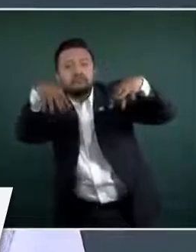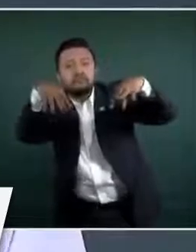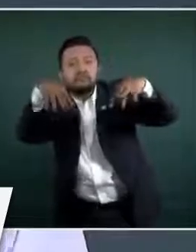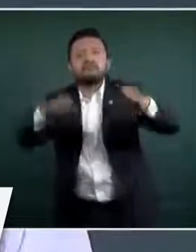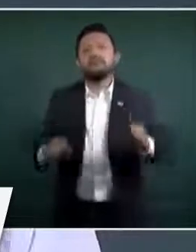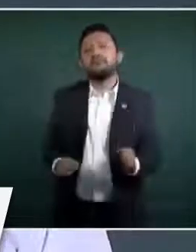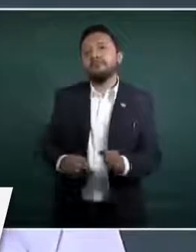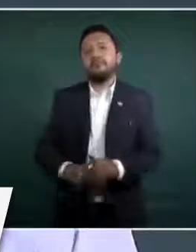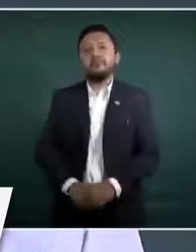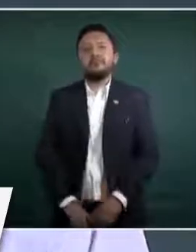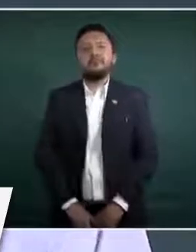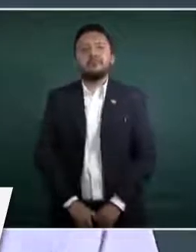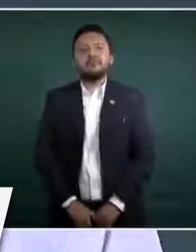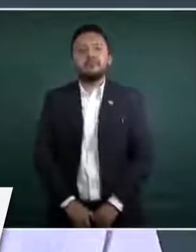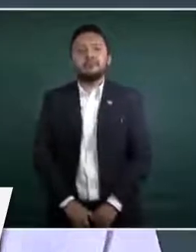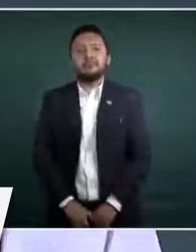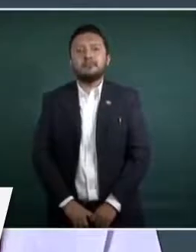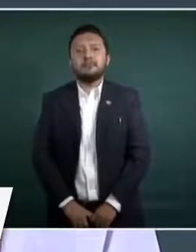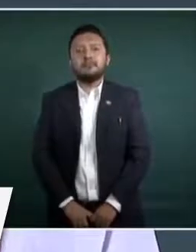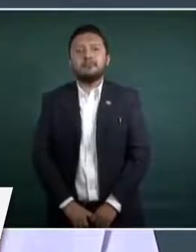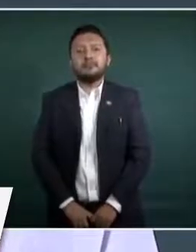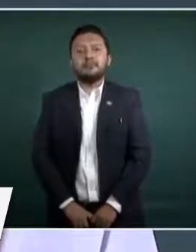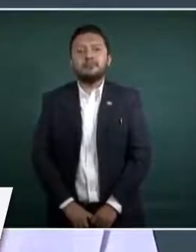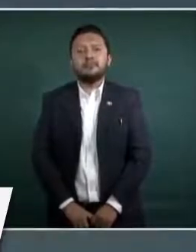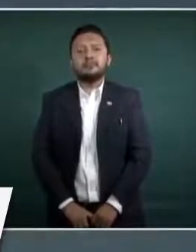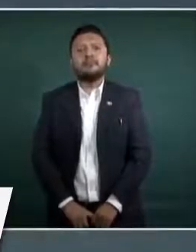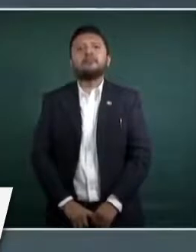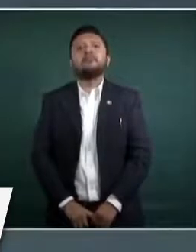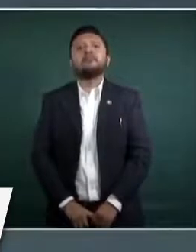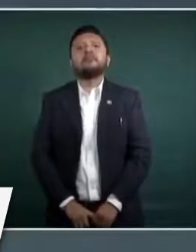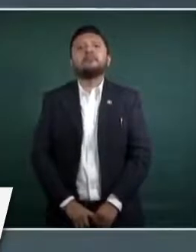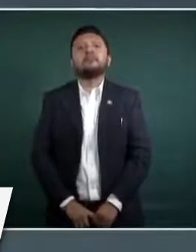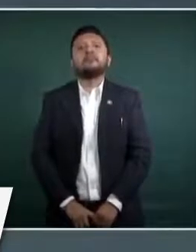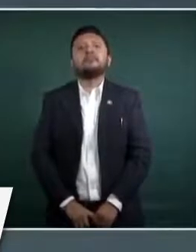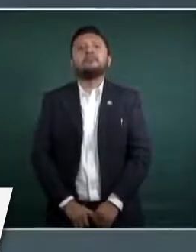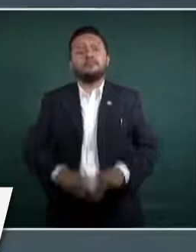con la intervención del ciudadano